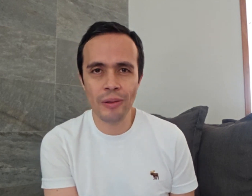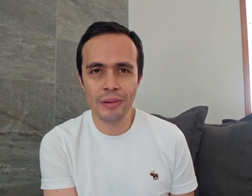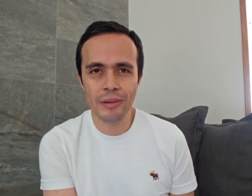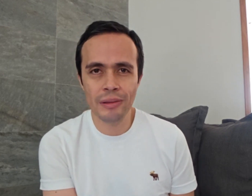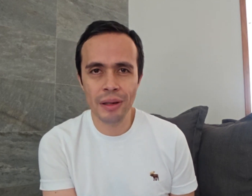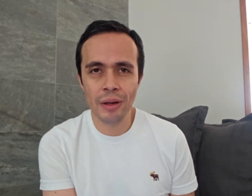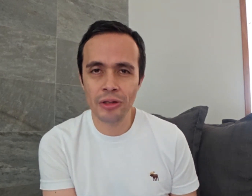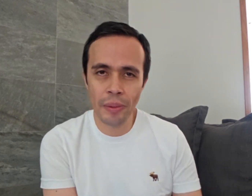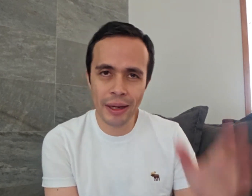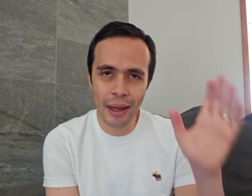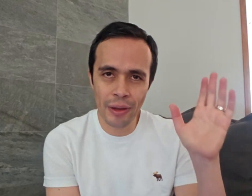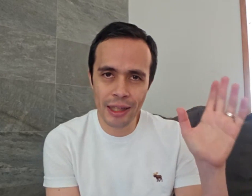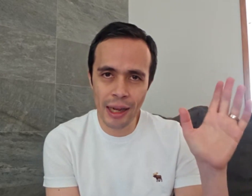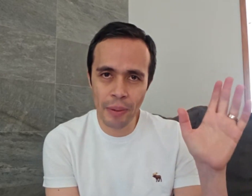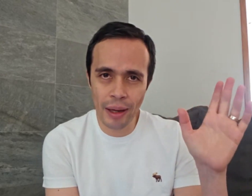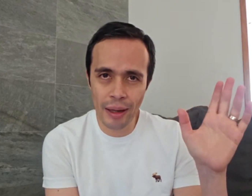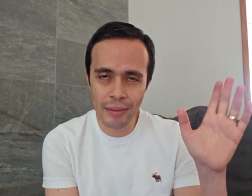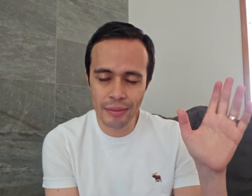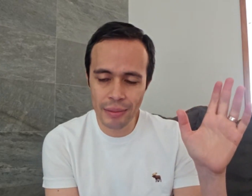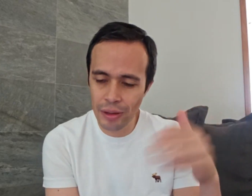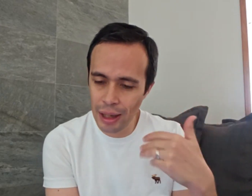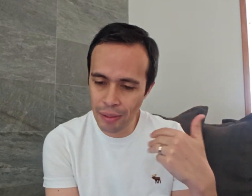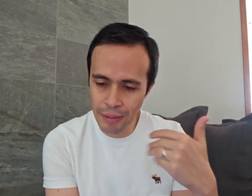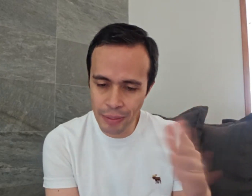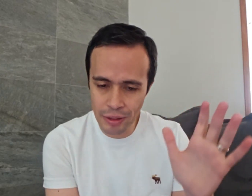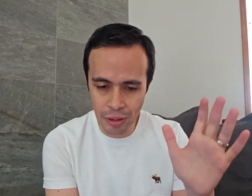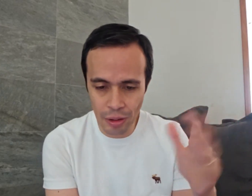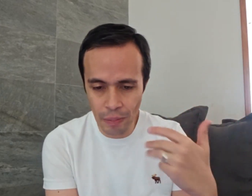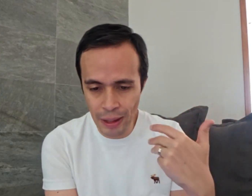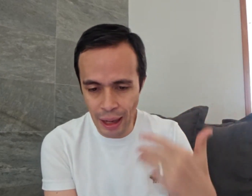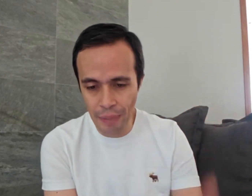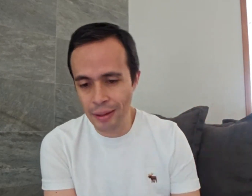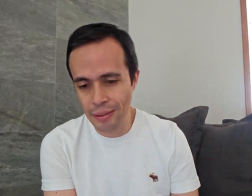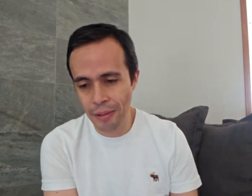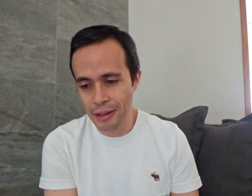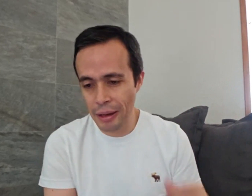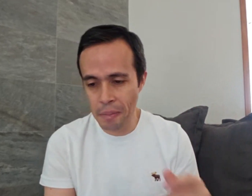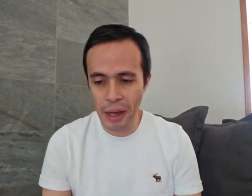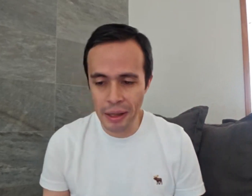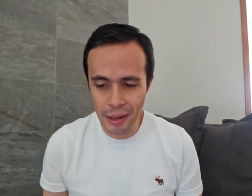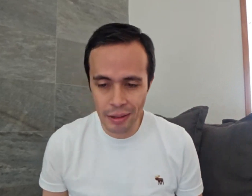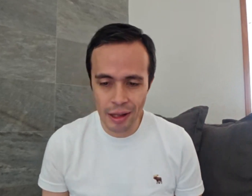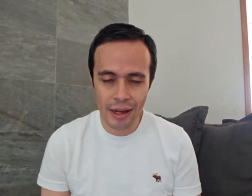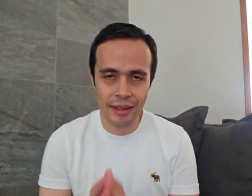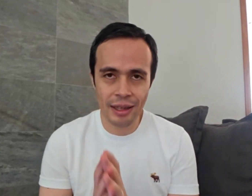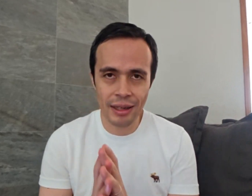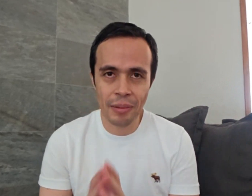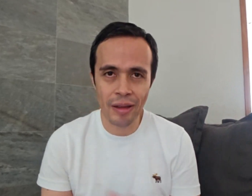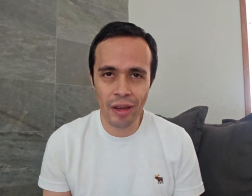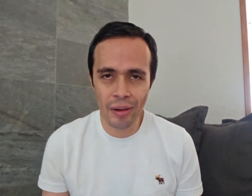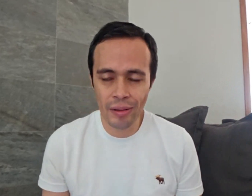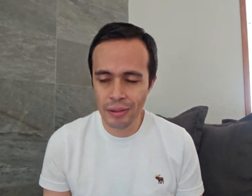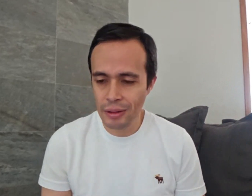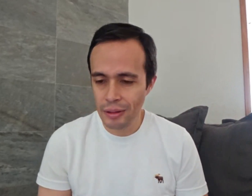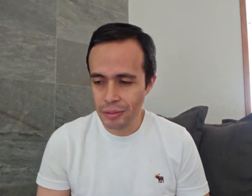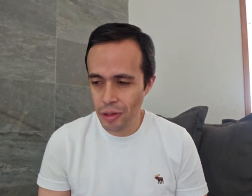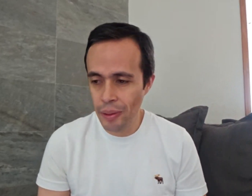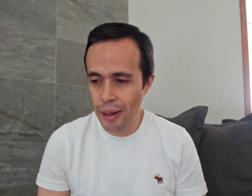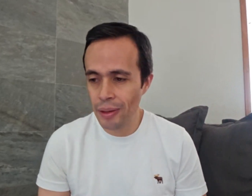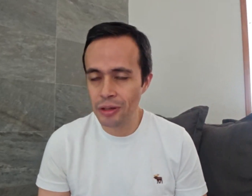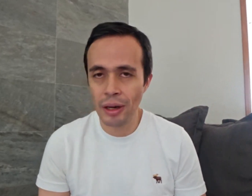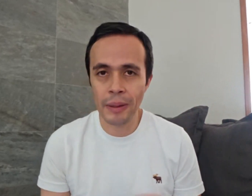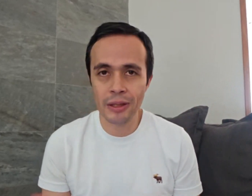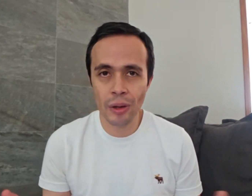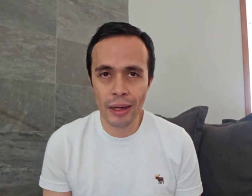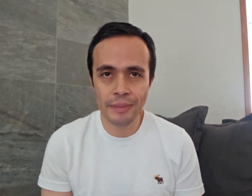visto, ¿no? Los gobernadores de la época lo dejaban en visto, no lo pelaban, iba a hacer campaña, le hacían el vacío, no